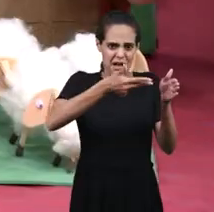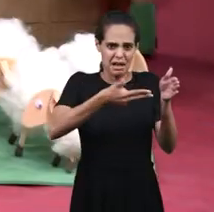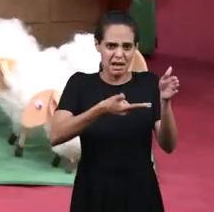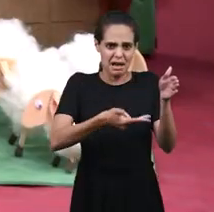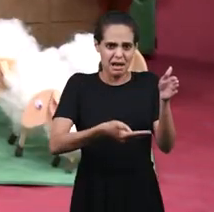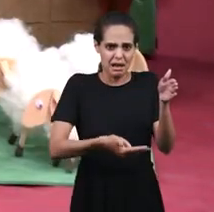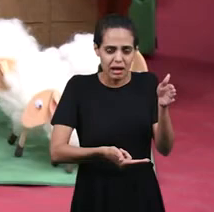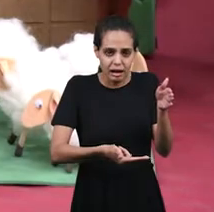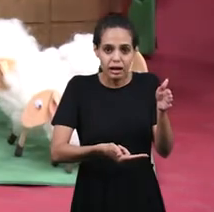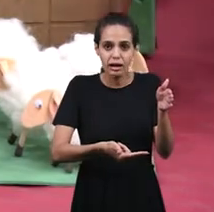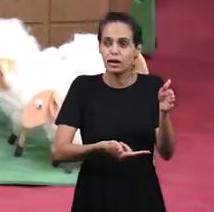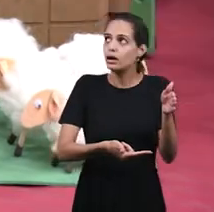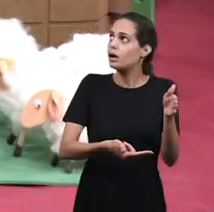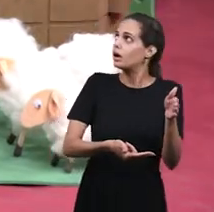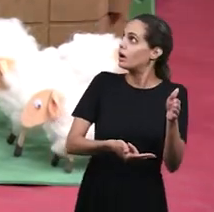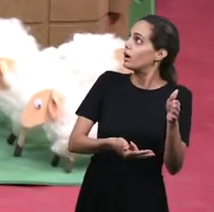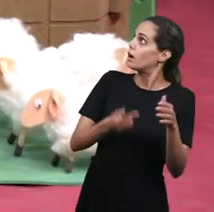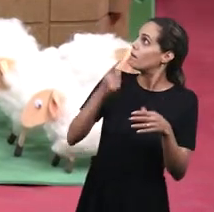Vean.